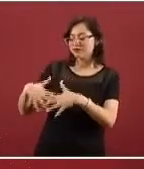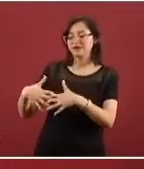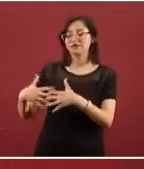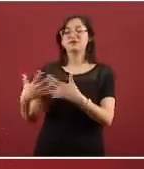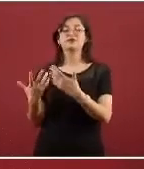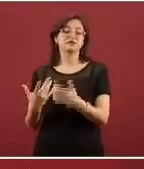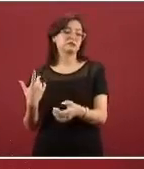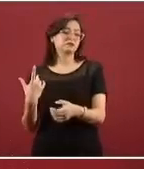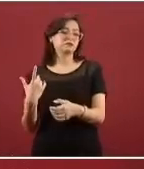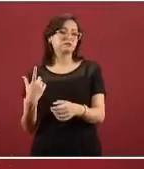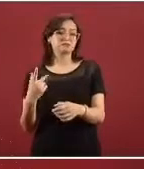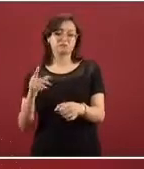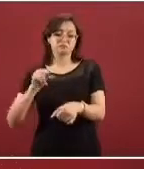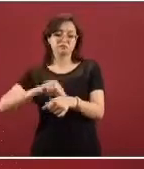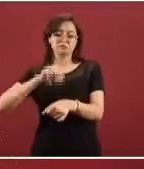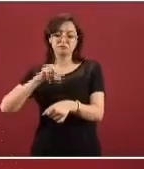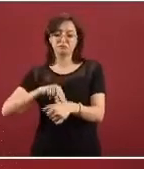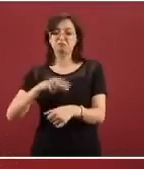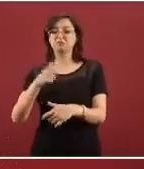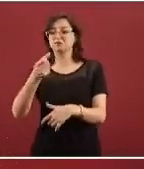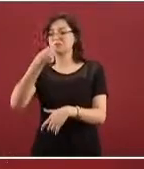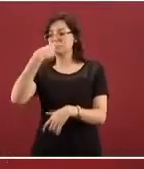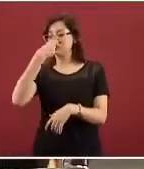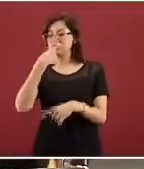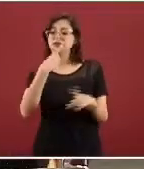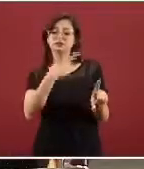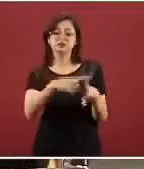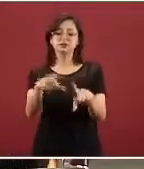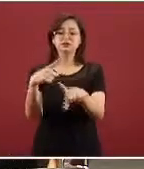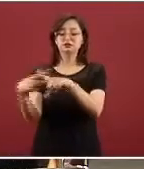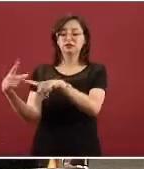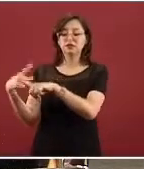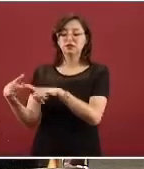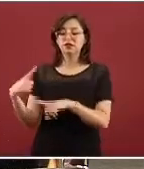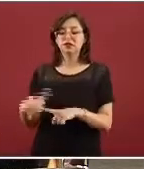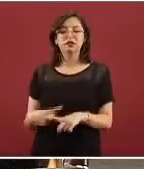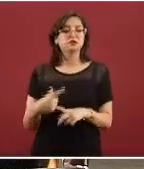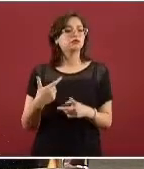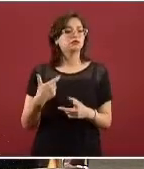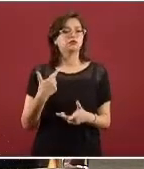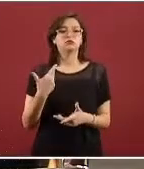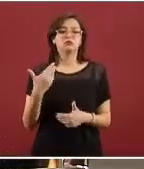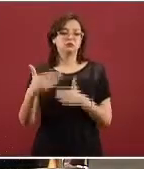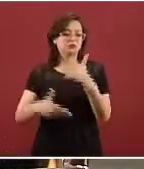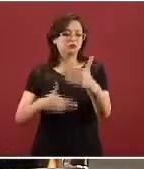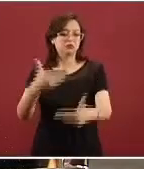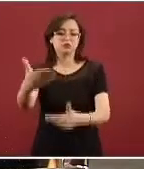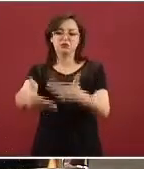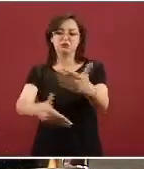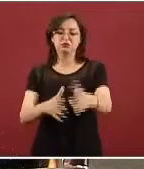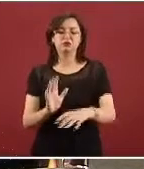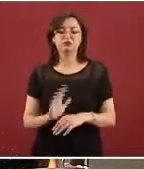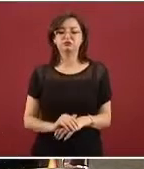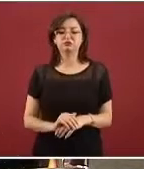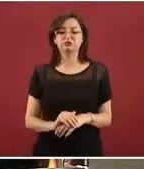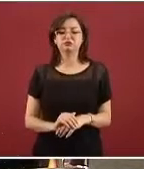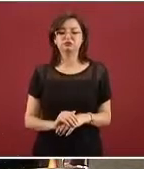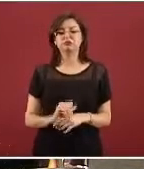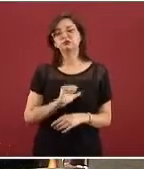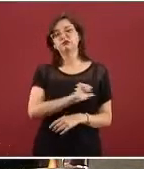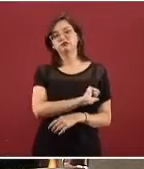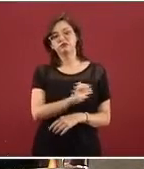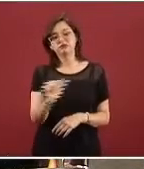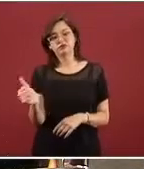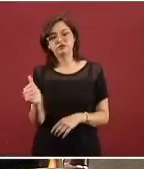equipamiento médico o insumos que necesitamos y vamos a necesitar los próximos meses. Bueno, y la